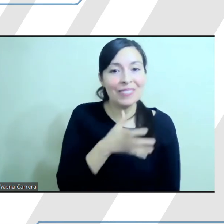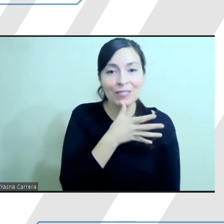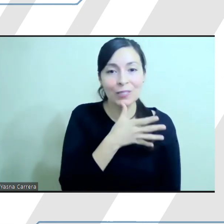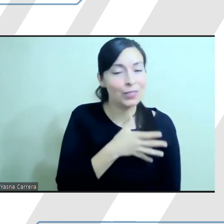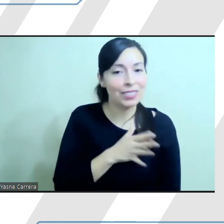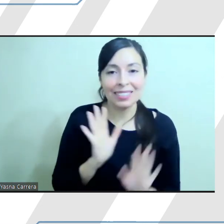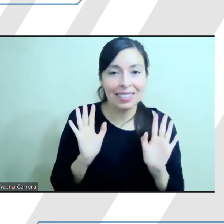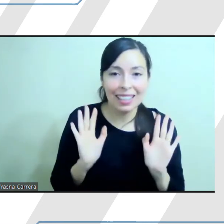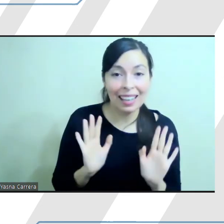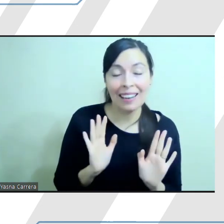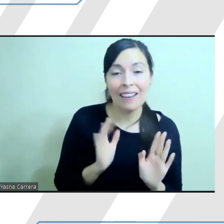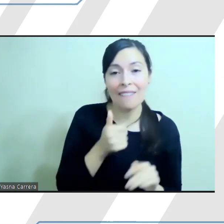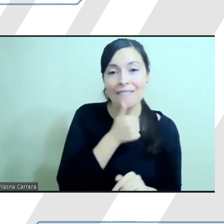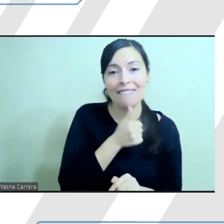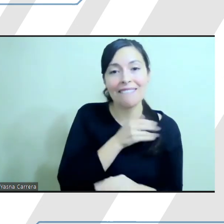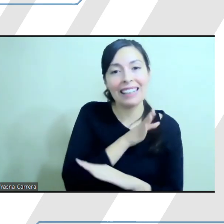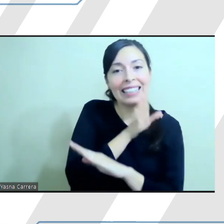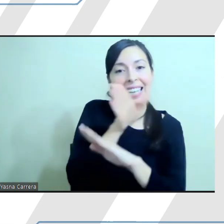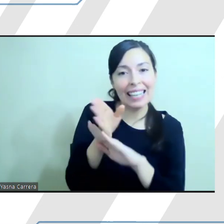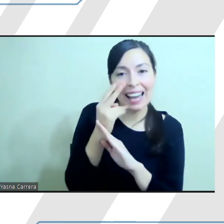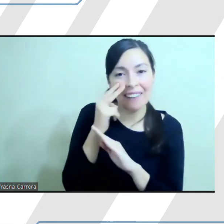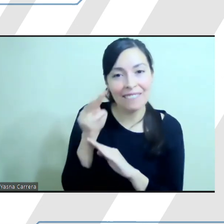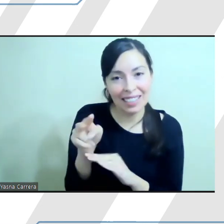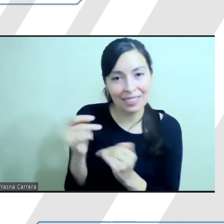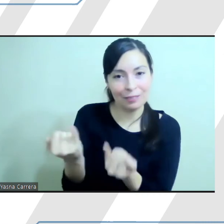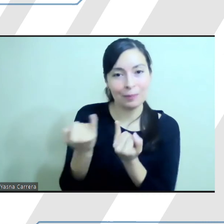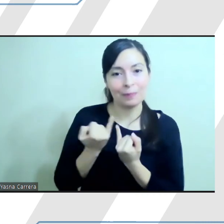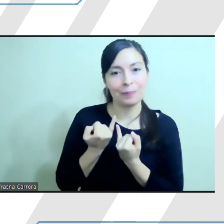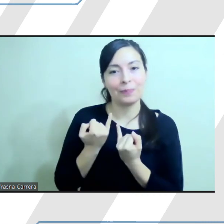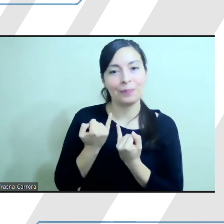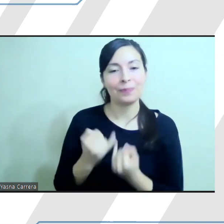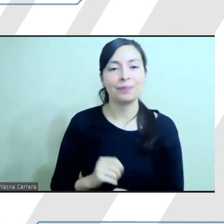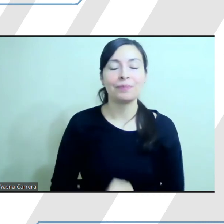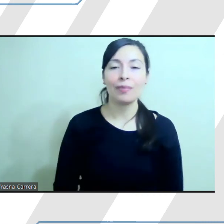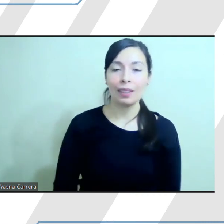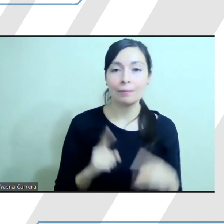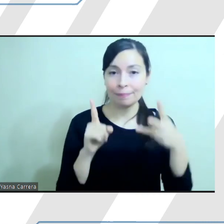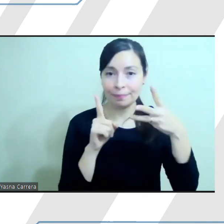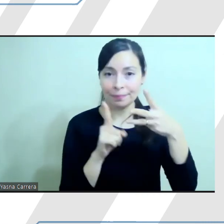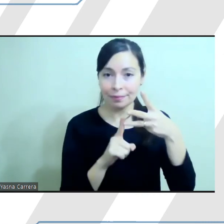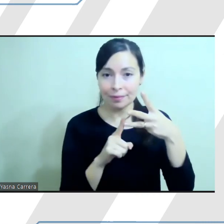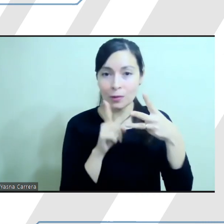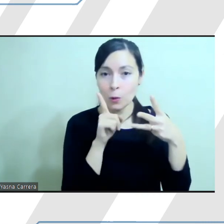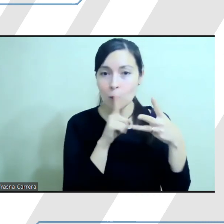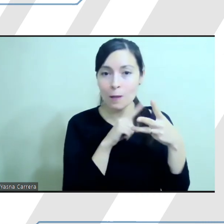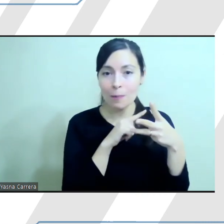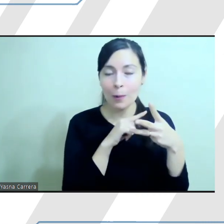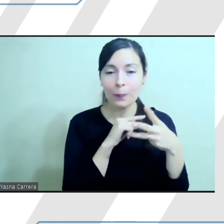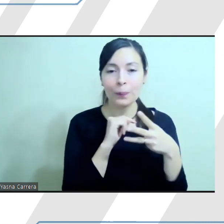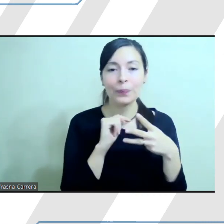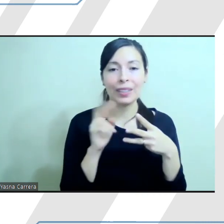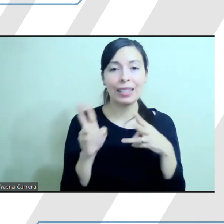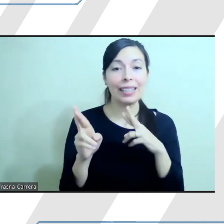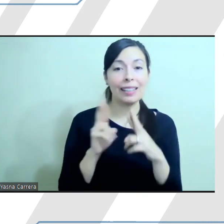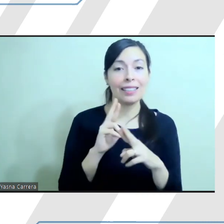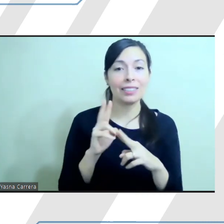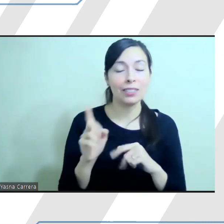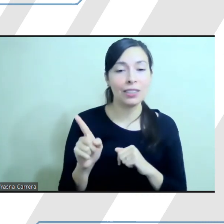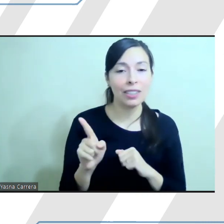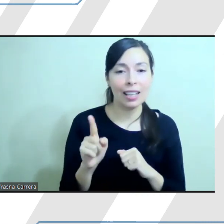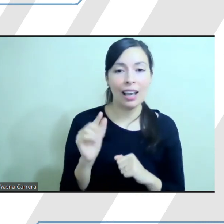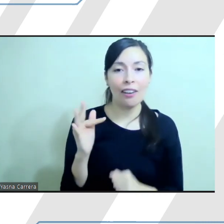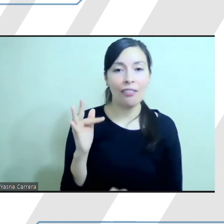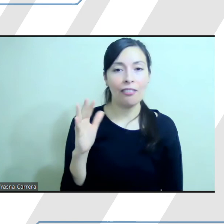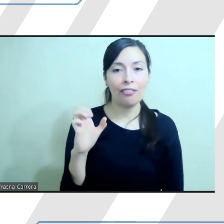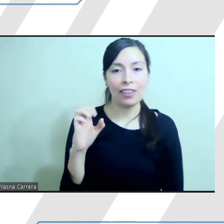hasta que pueda ir allá y ver esas cajas con información. Y lo último es que en relación al rol de Federico